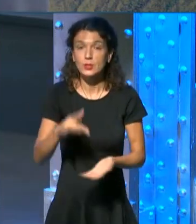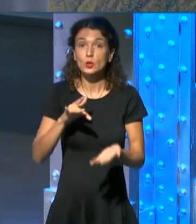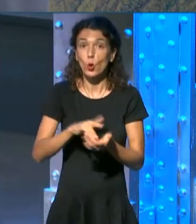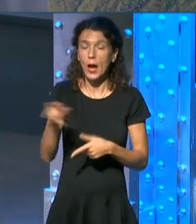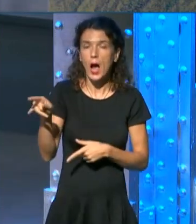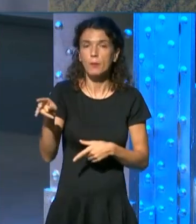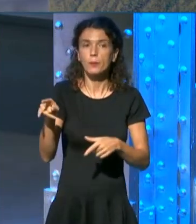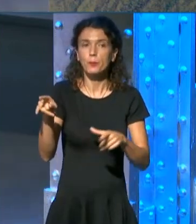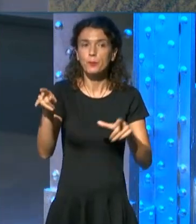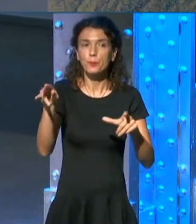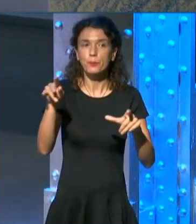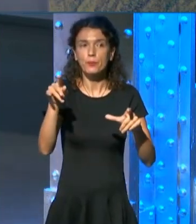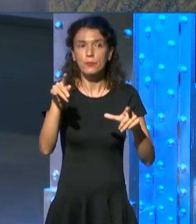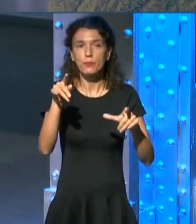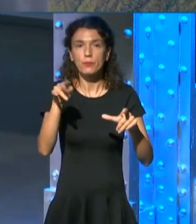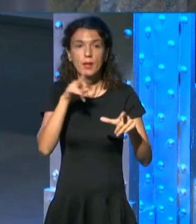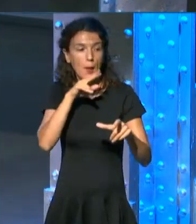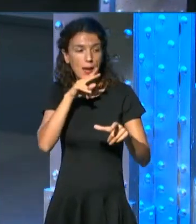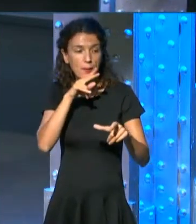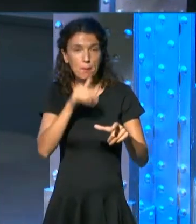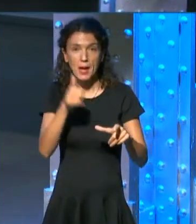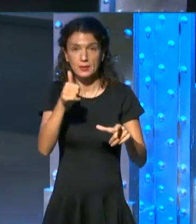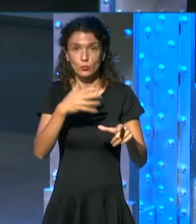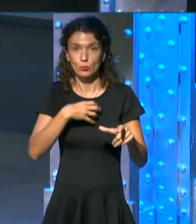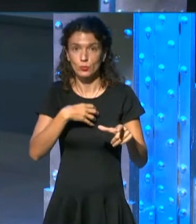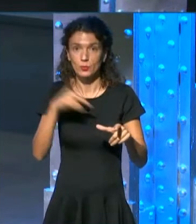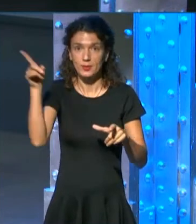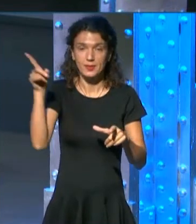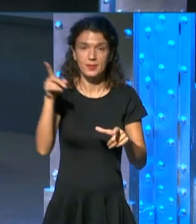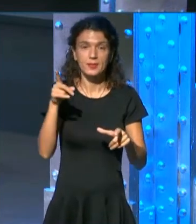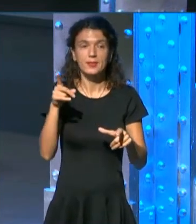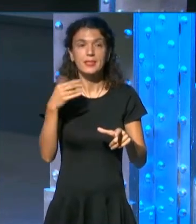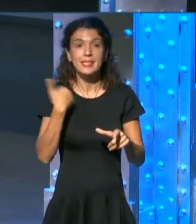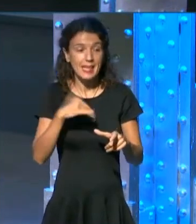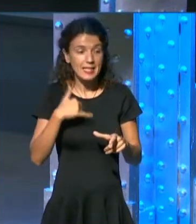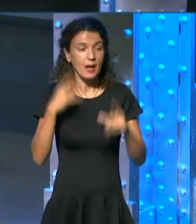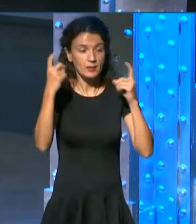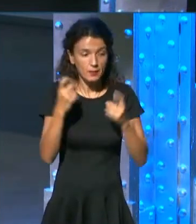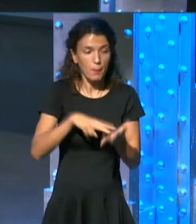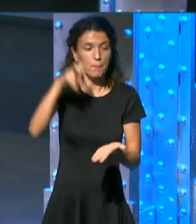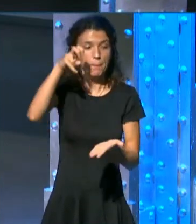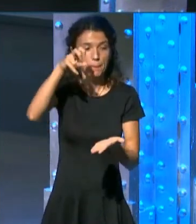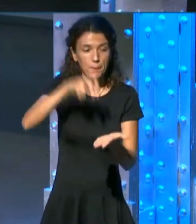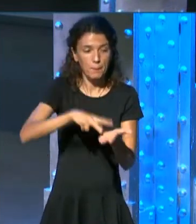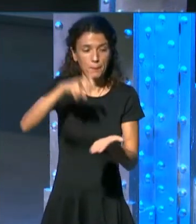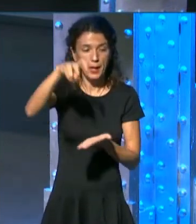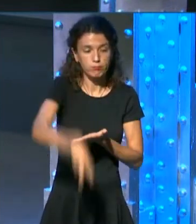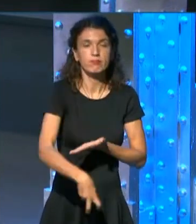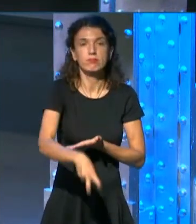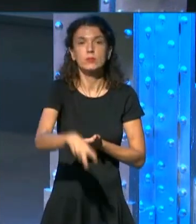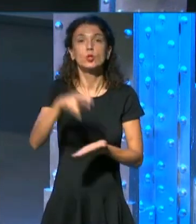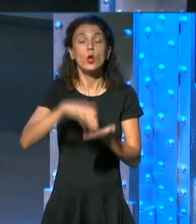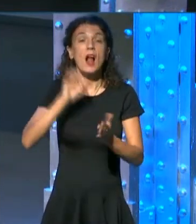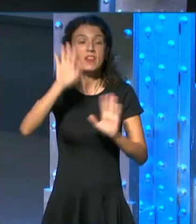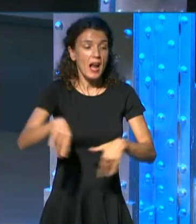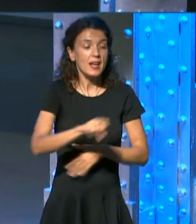no para poder hablar más, sino porque es lo que me pasaba. Lo intentaba una vez y otra vez, y el resultado solía ser más o menos el